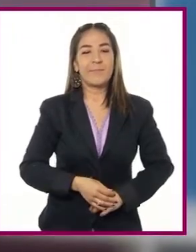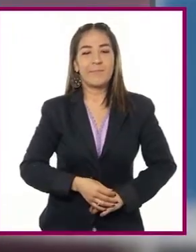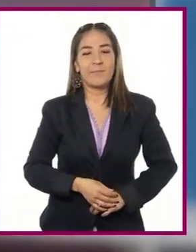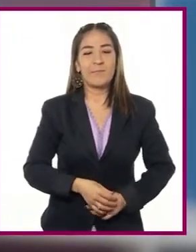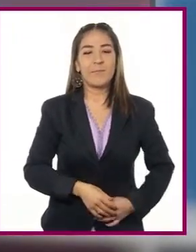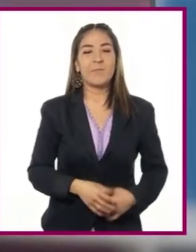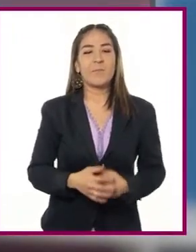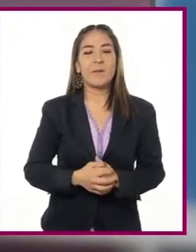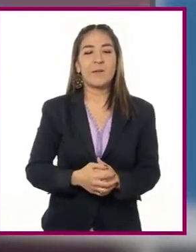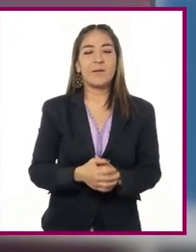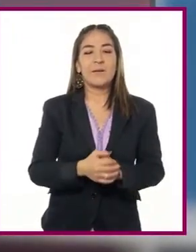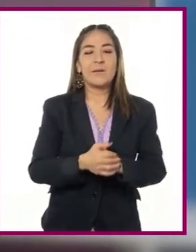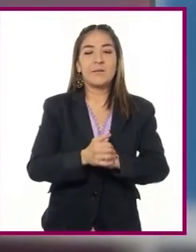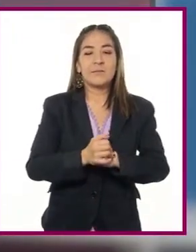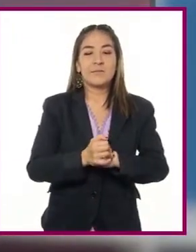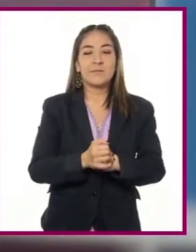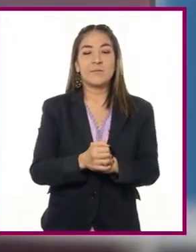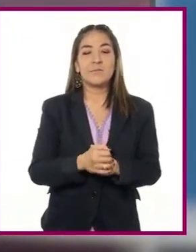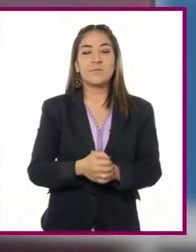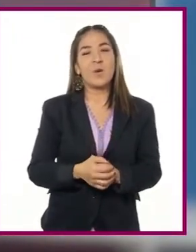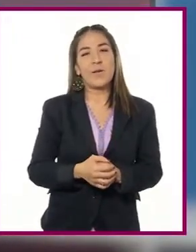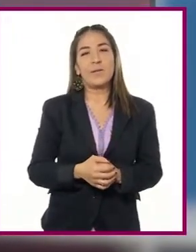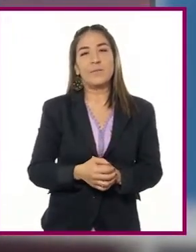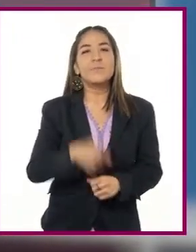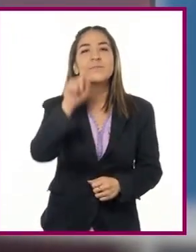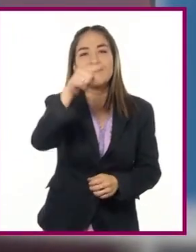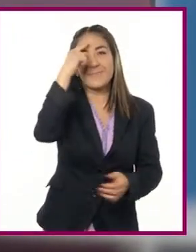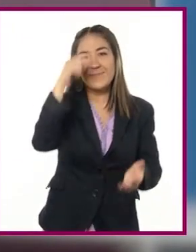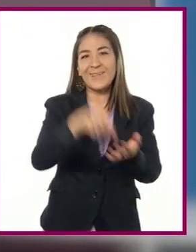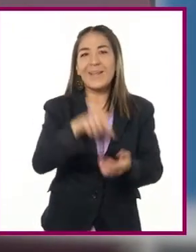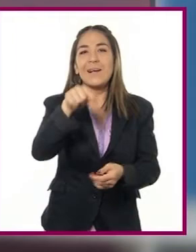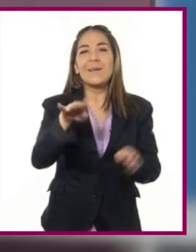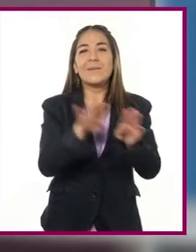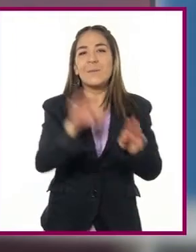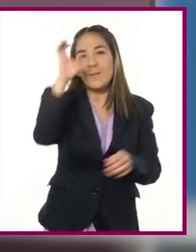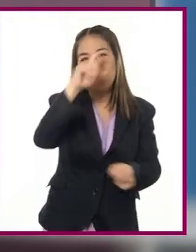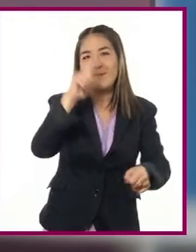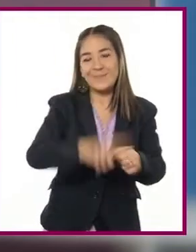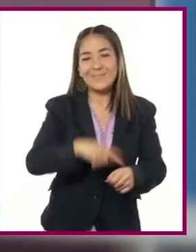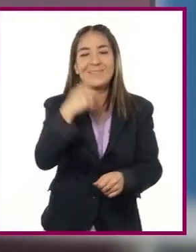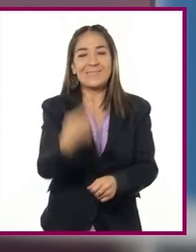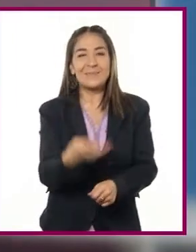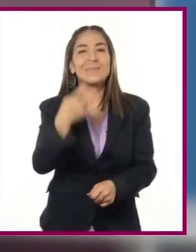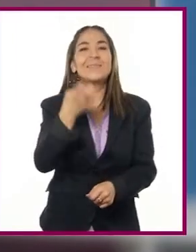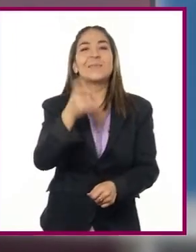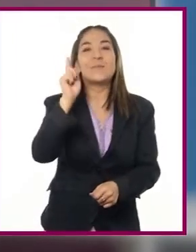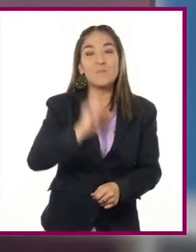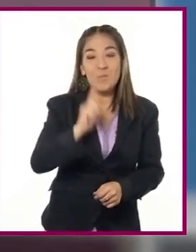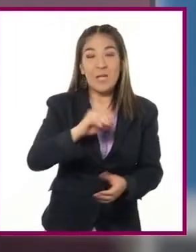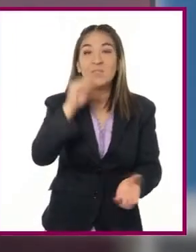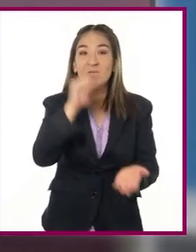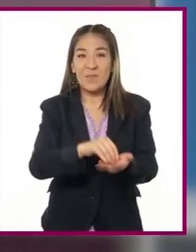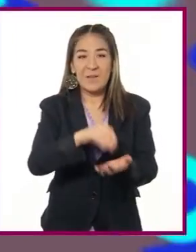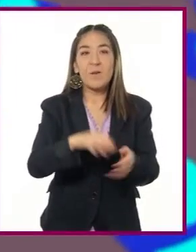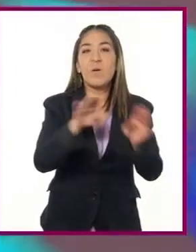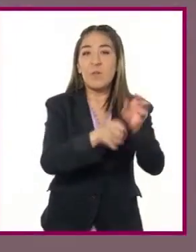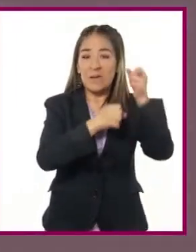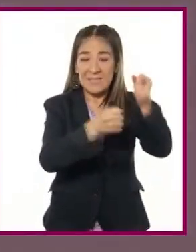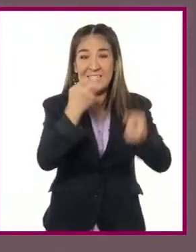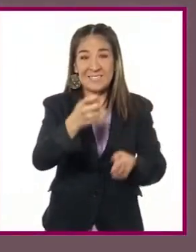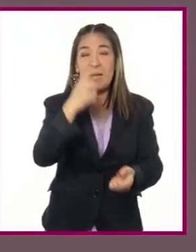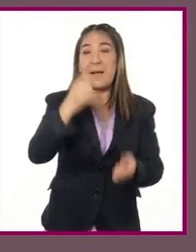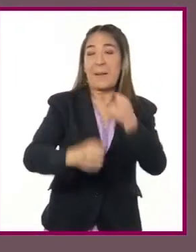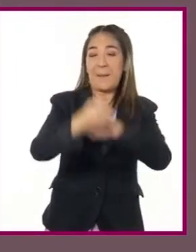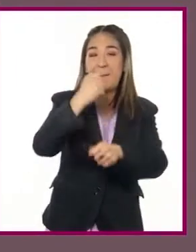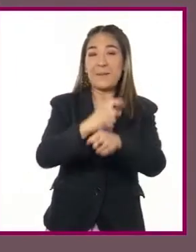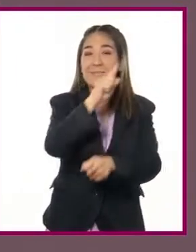¿Consideran que los movimientos feministas son actuales? ¿Sabían que en nuestro país iniciaron hace más de 100 años?